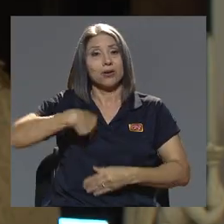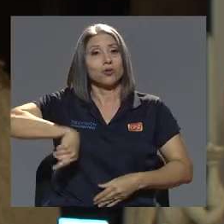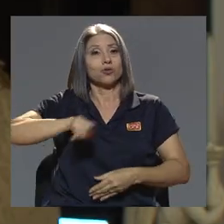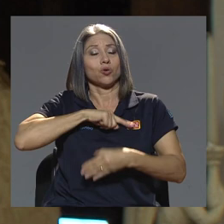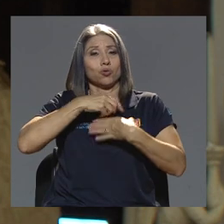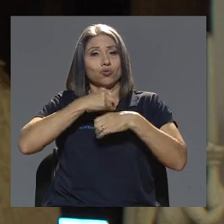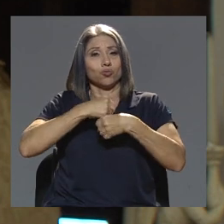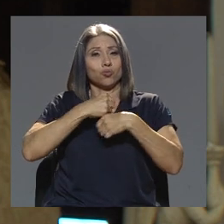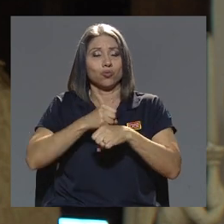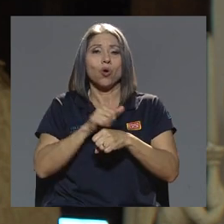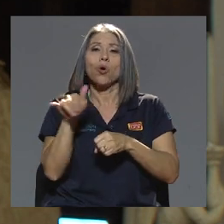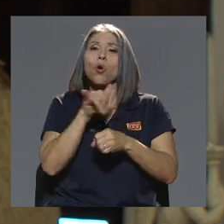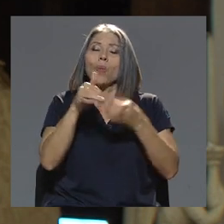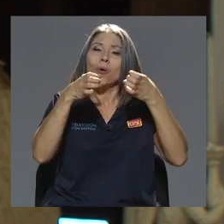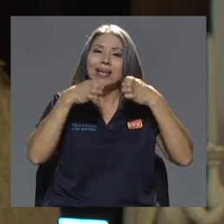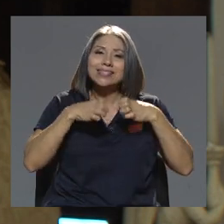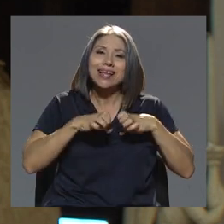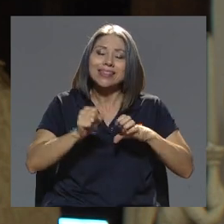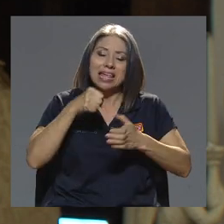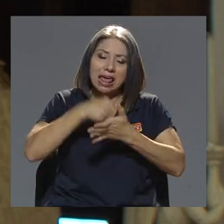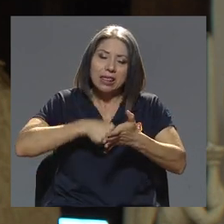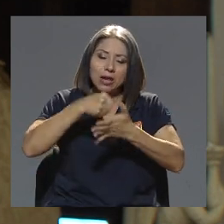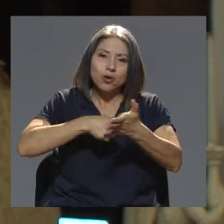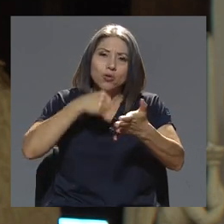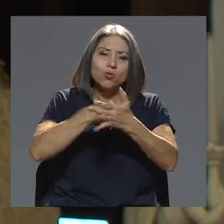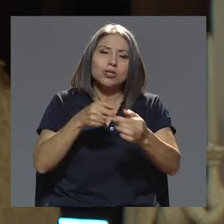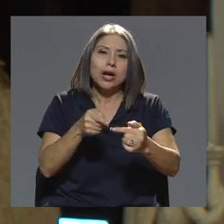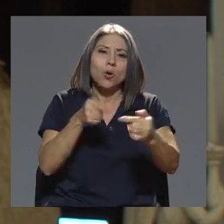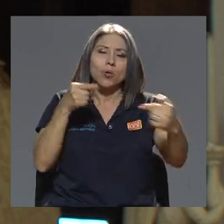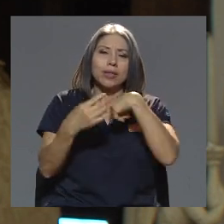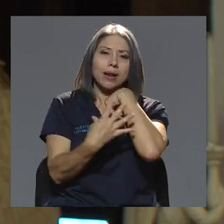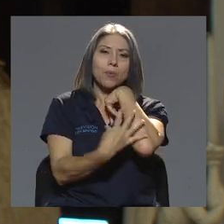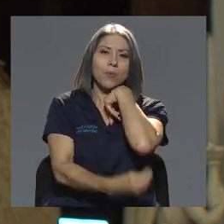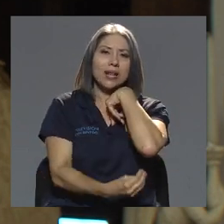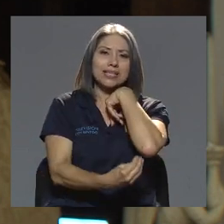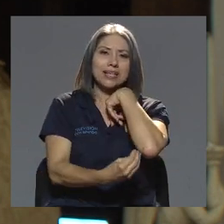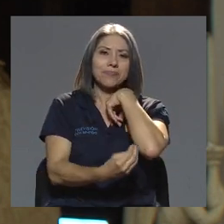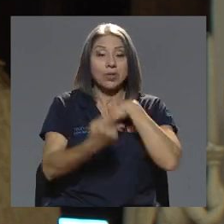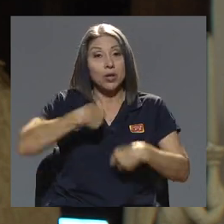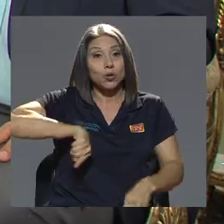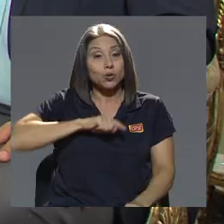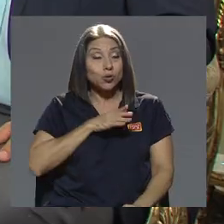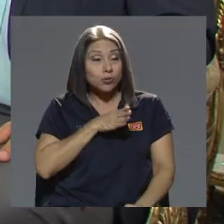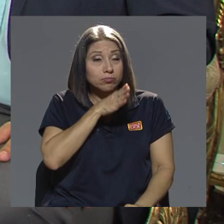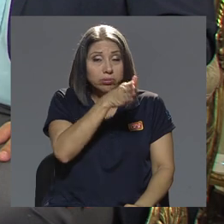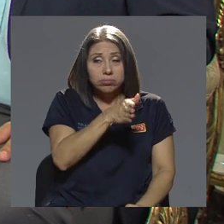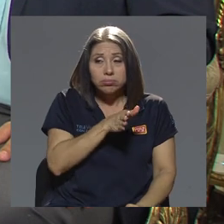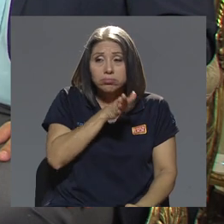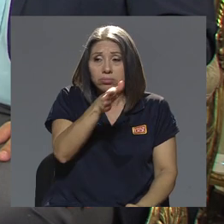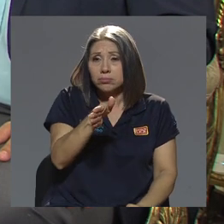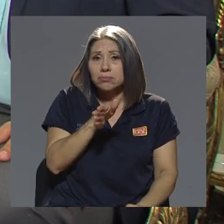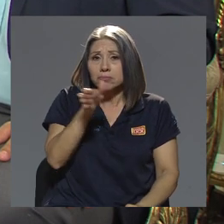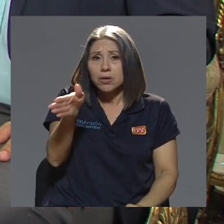lo rediseñamos como una estrategia de lucha contra la pobreza. Se iba a las comunidades más humildes,